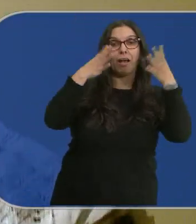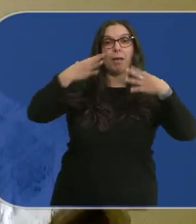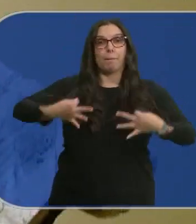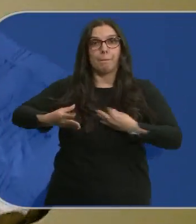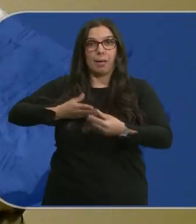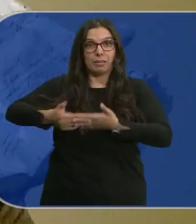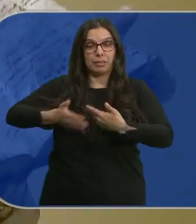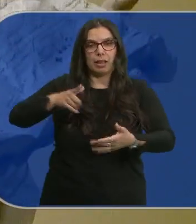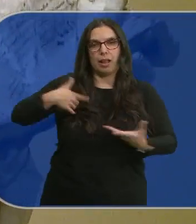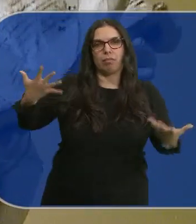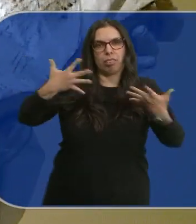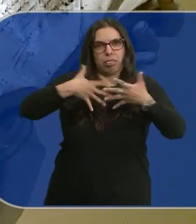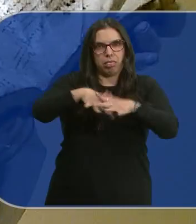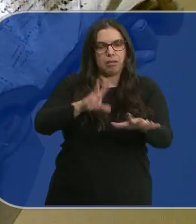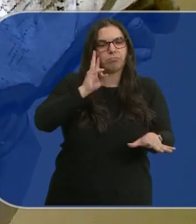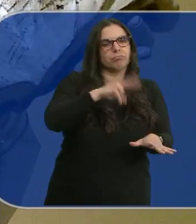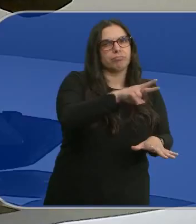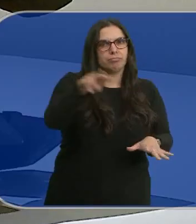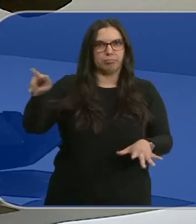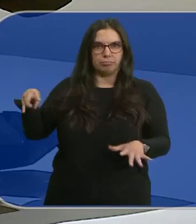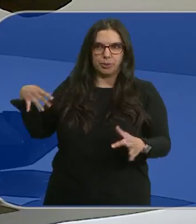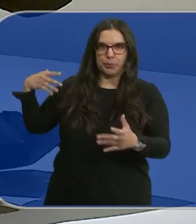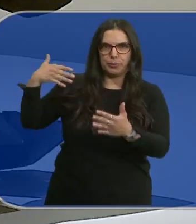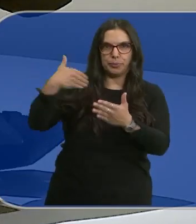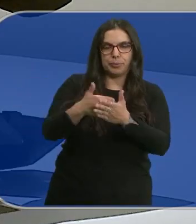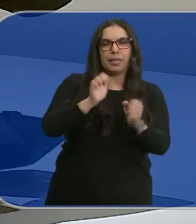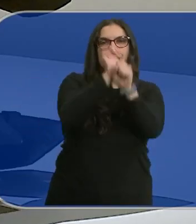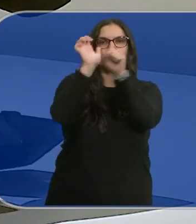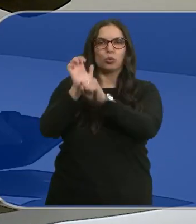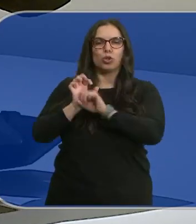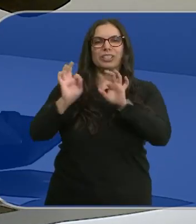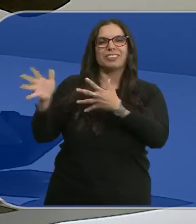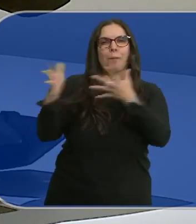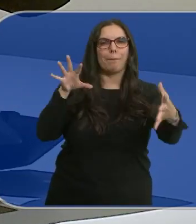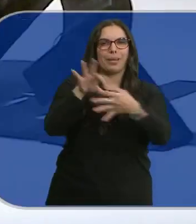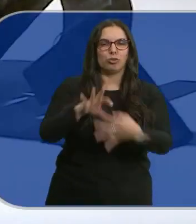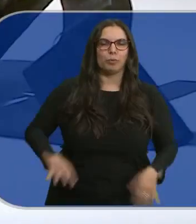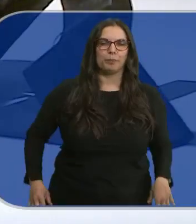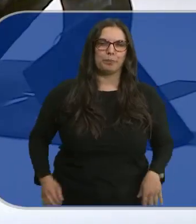se funden en este recorrido antológico por la trayectoria del escultor del viento.